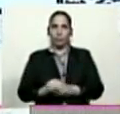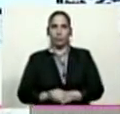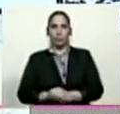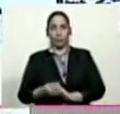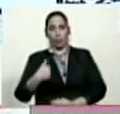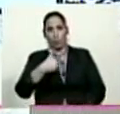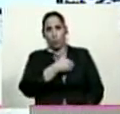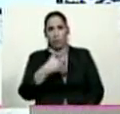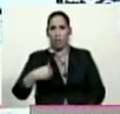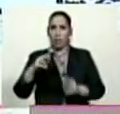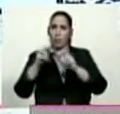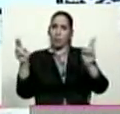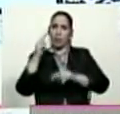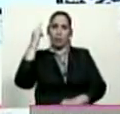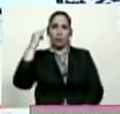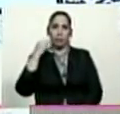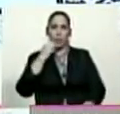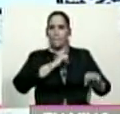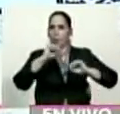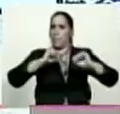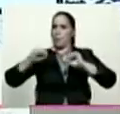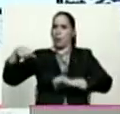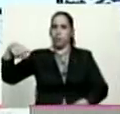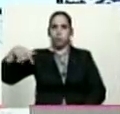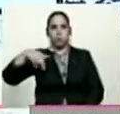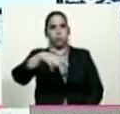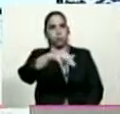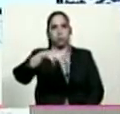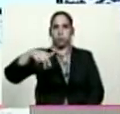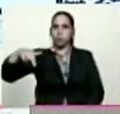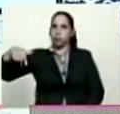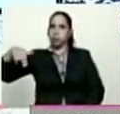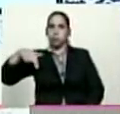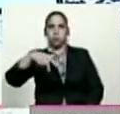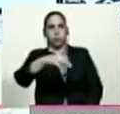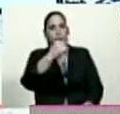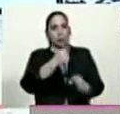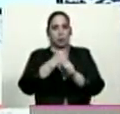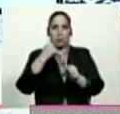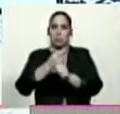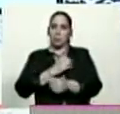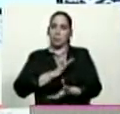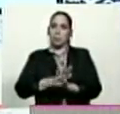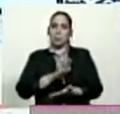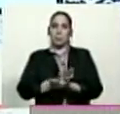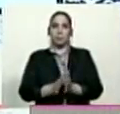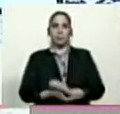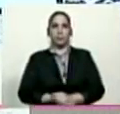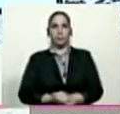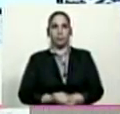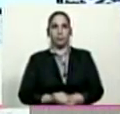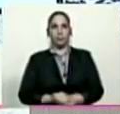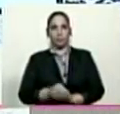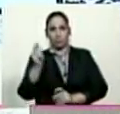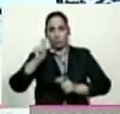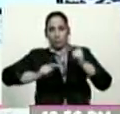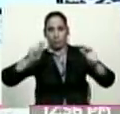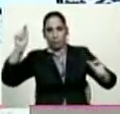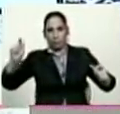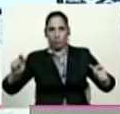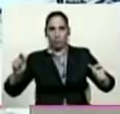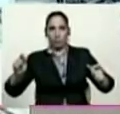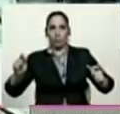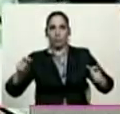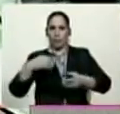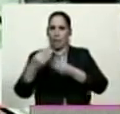tener ese puente Simón Bolívar moviéndose, tranquilo, trabajando, y la gente